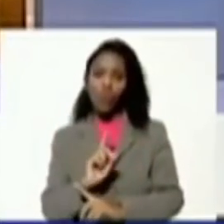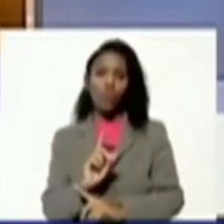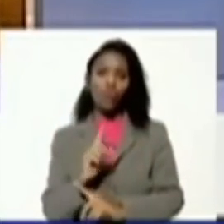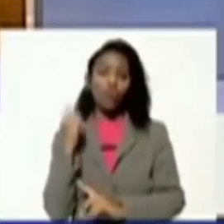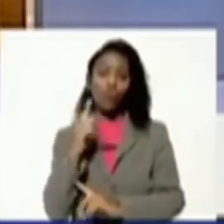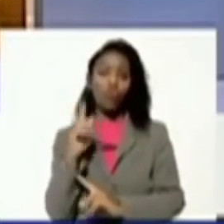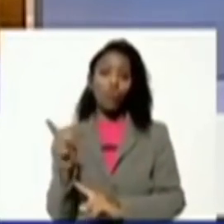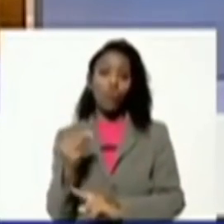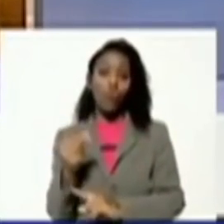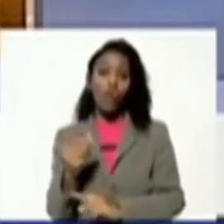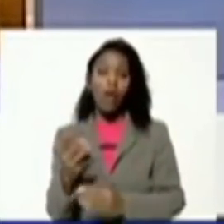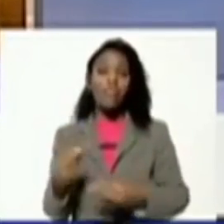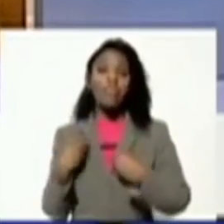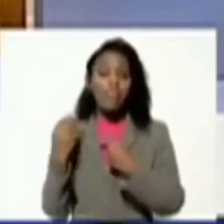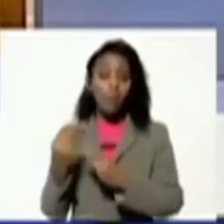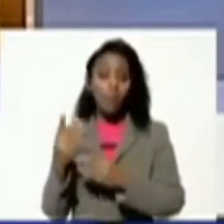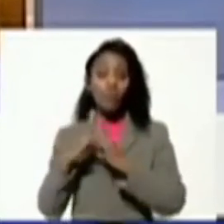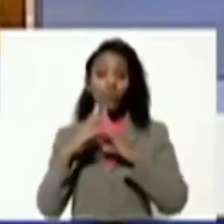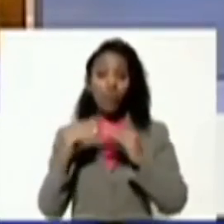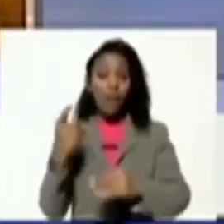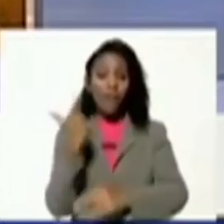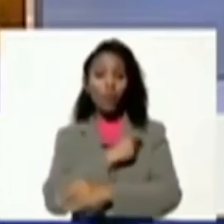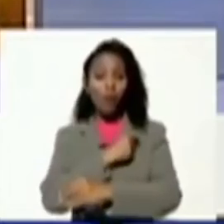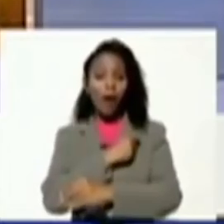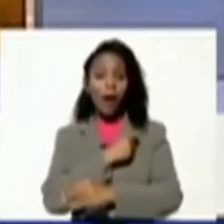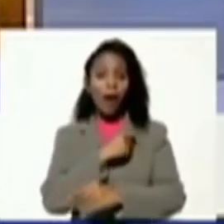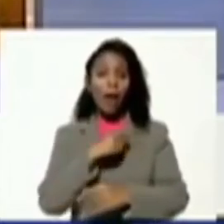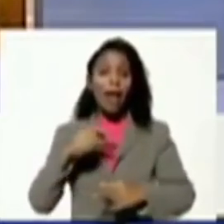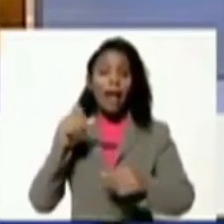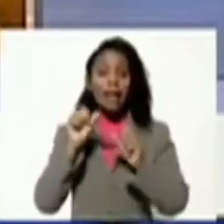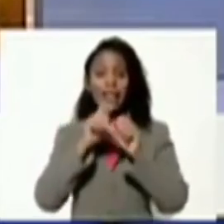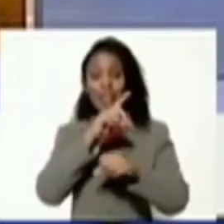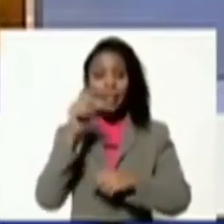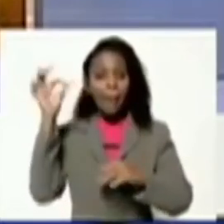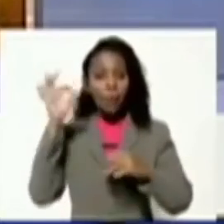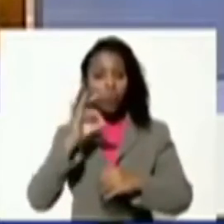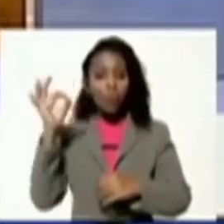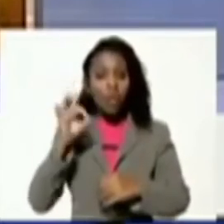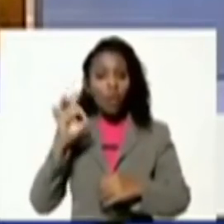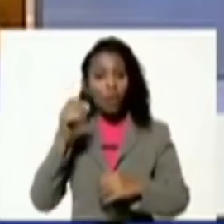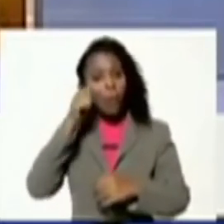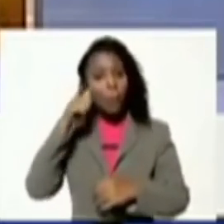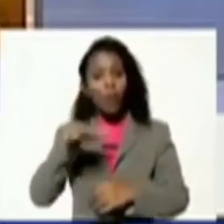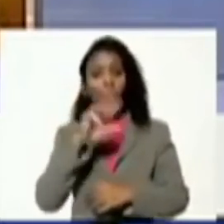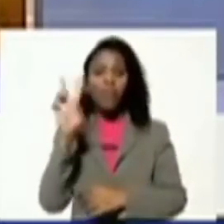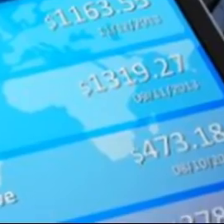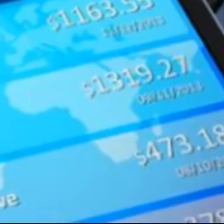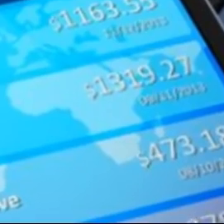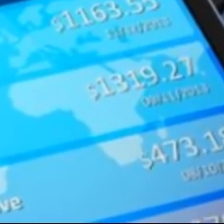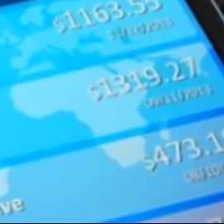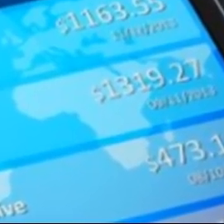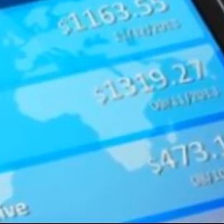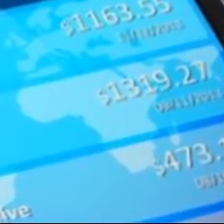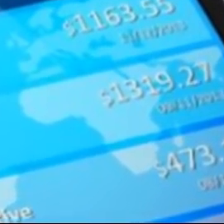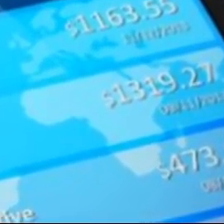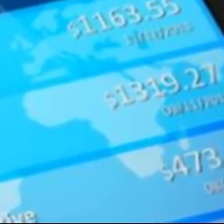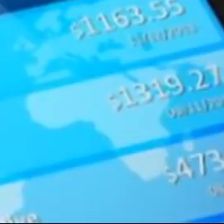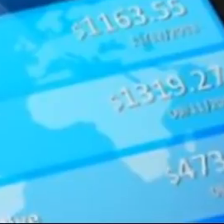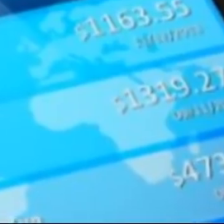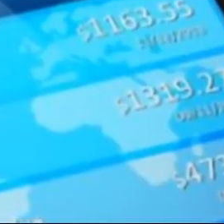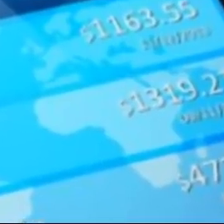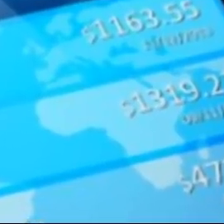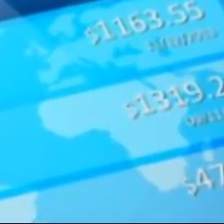eso. Garantizaríamos todas las vacunas para vacunar el 100% del pueblo de Venezuela. Pero sabemos que los